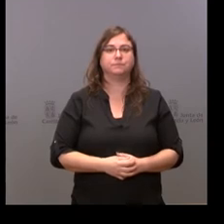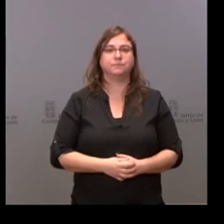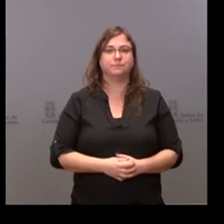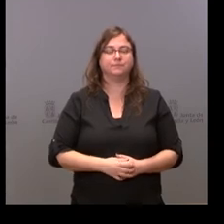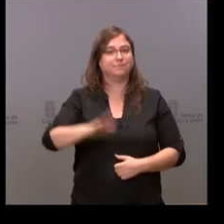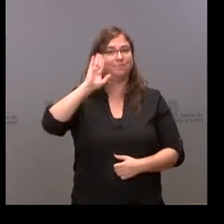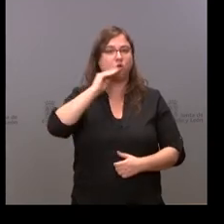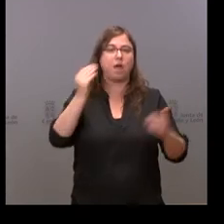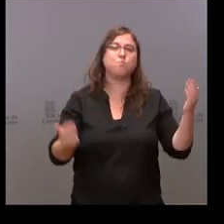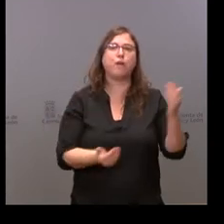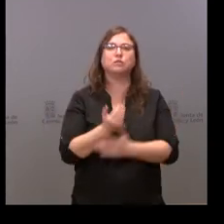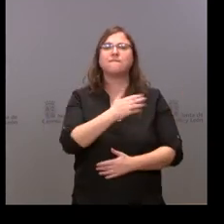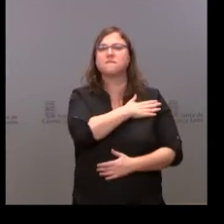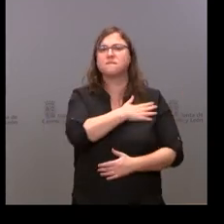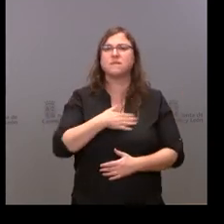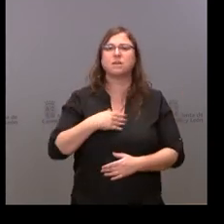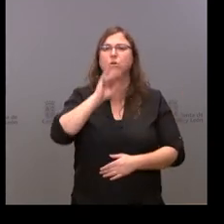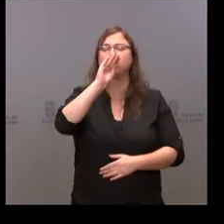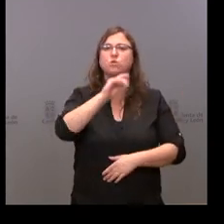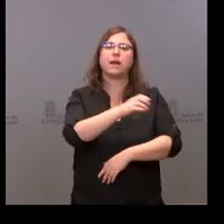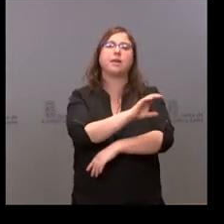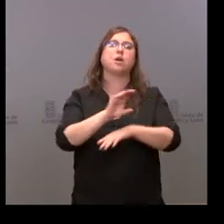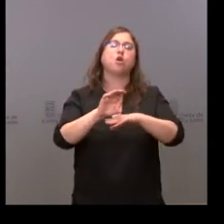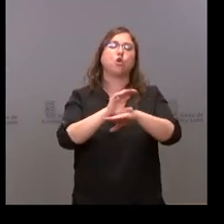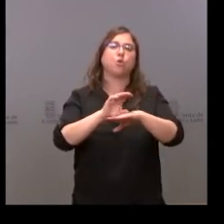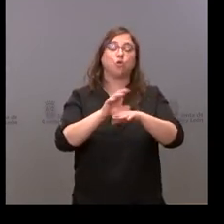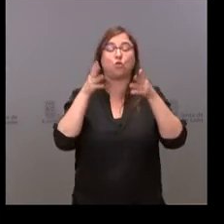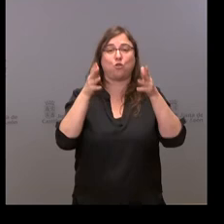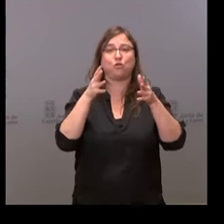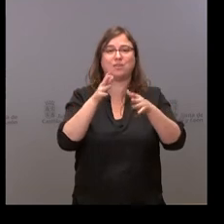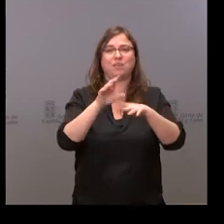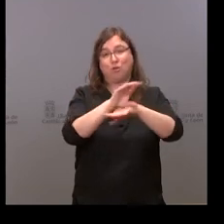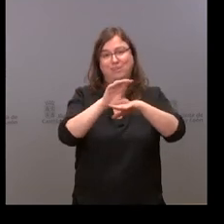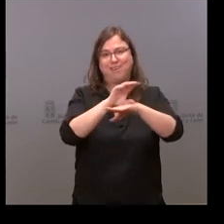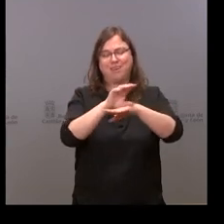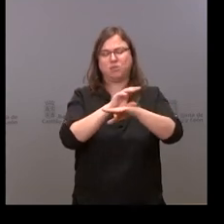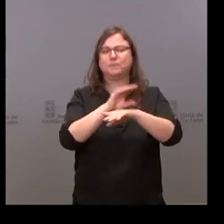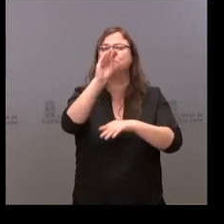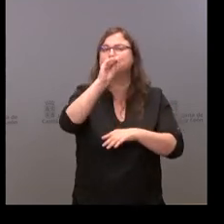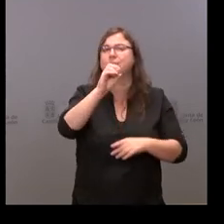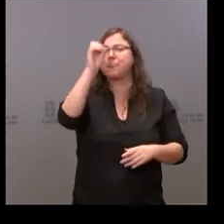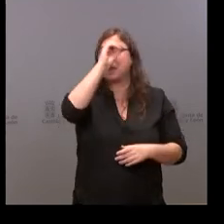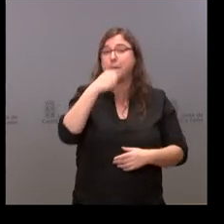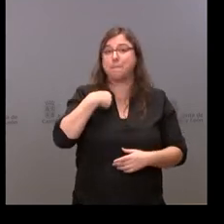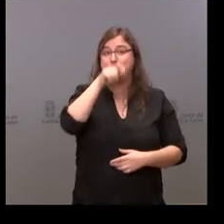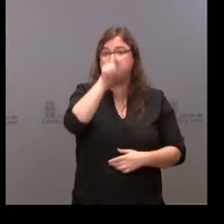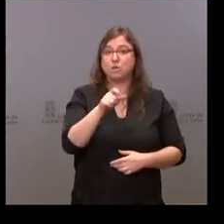hola buenos días yo quería consejero de sanidad pero en una precisión si es posible quería saber 2009